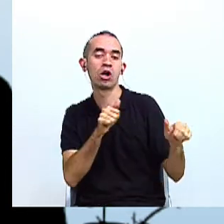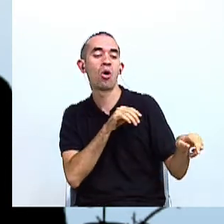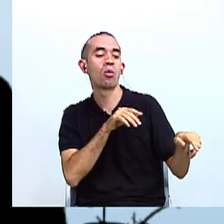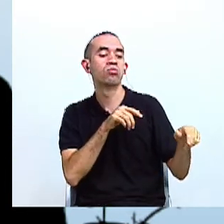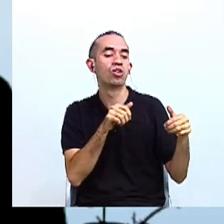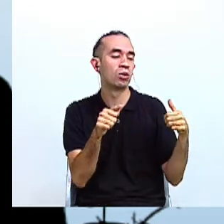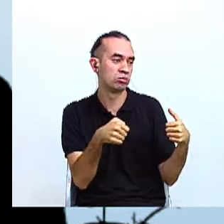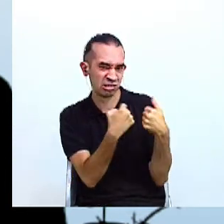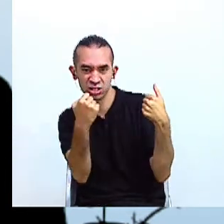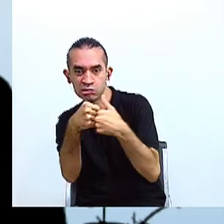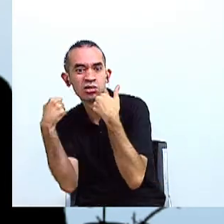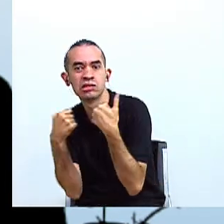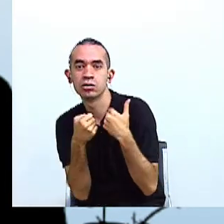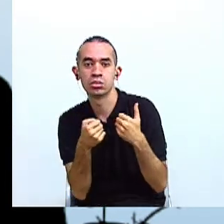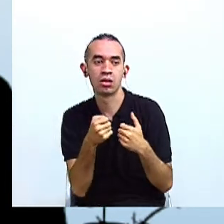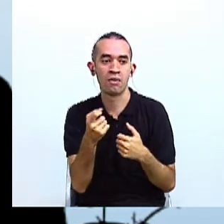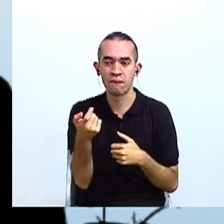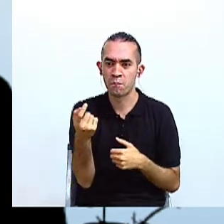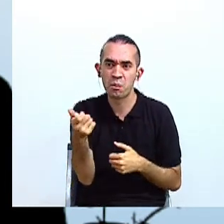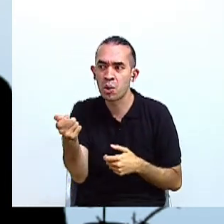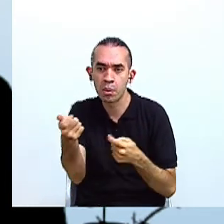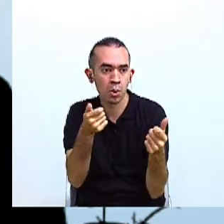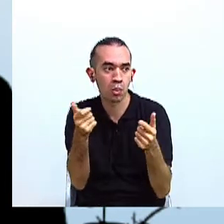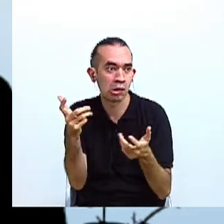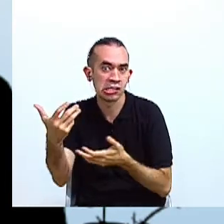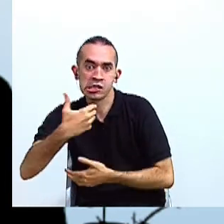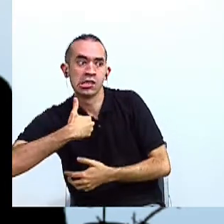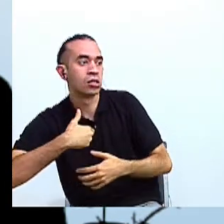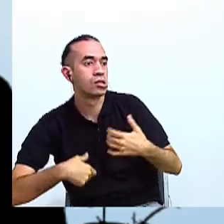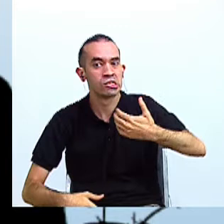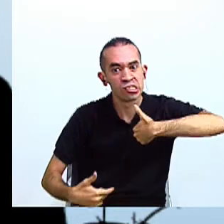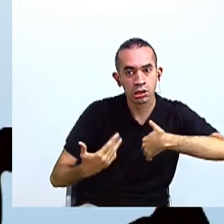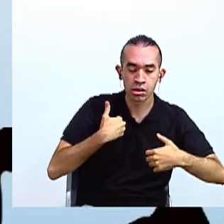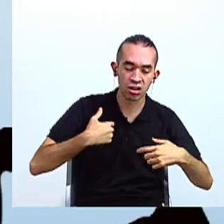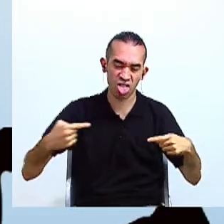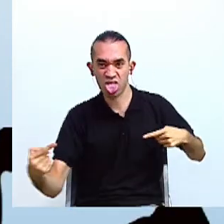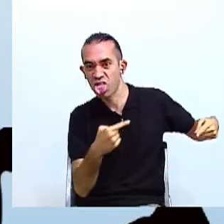escasez de recursos, como efectivamente ya se ha dado en otras épocas.